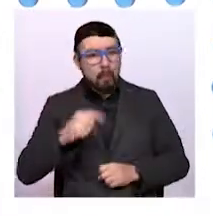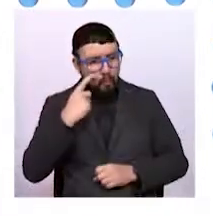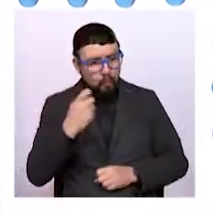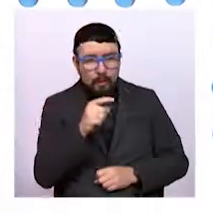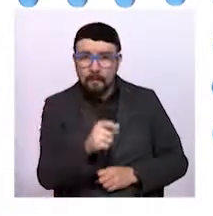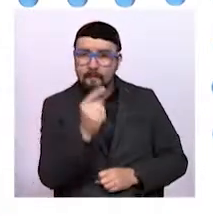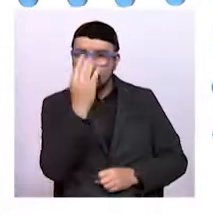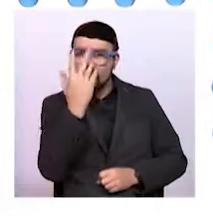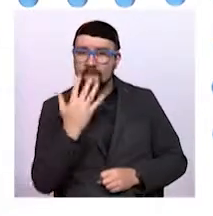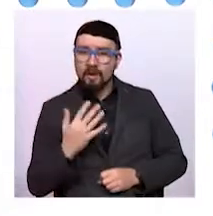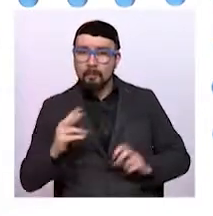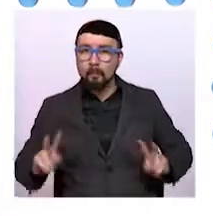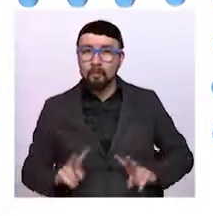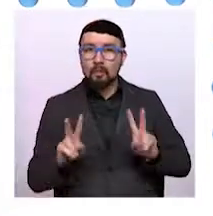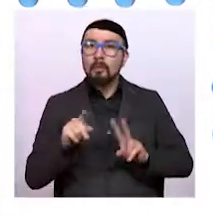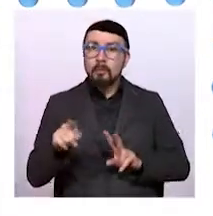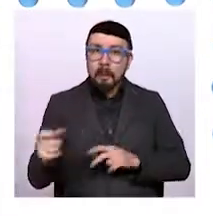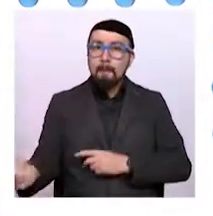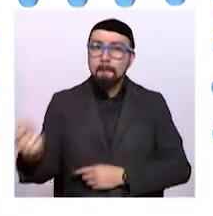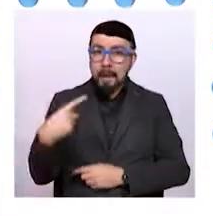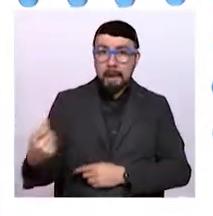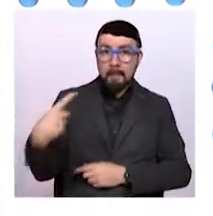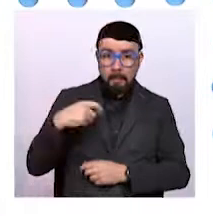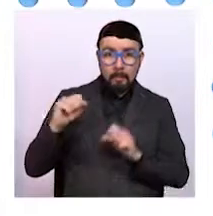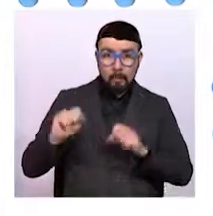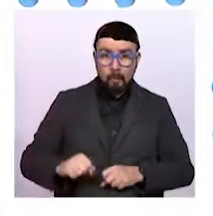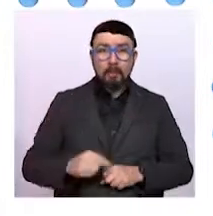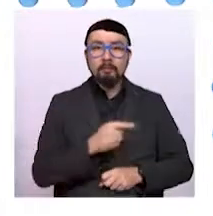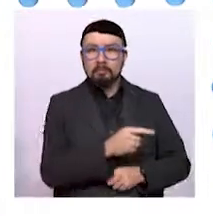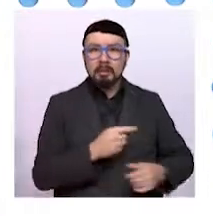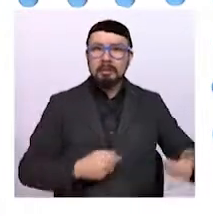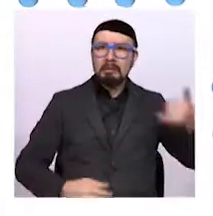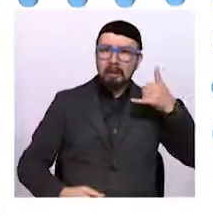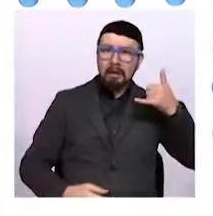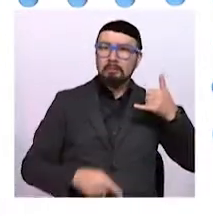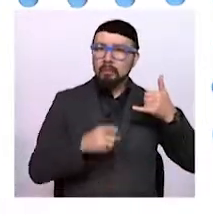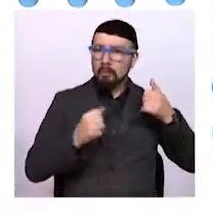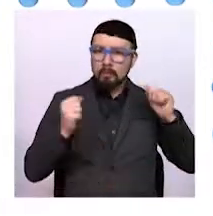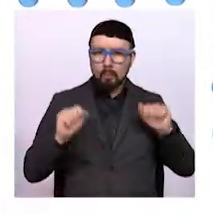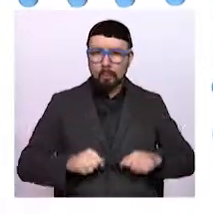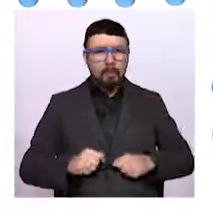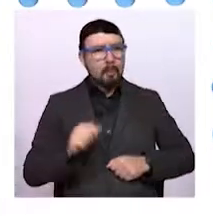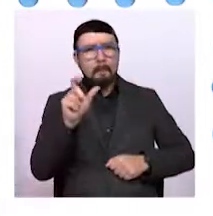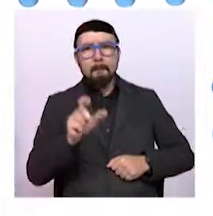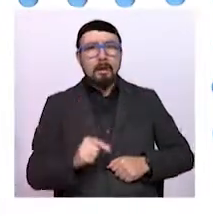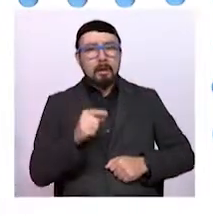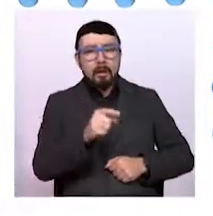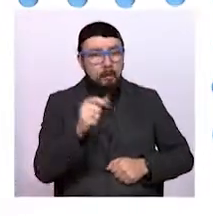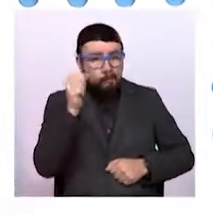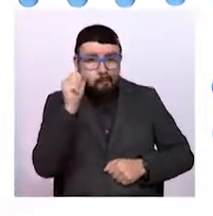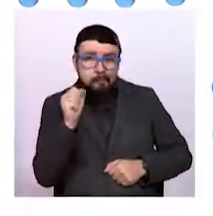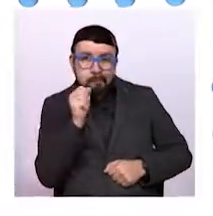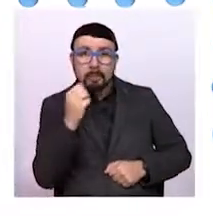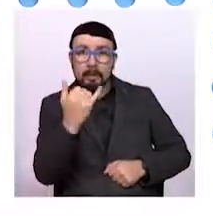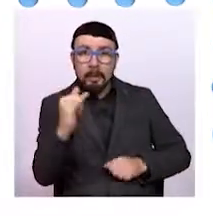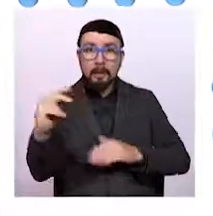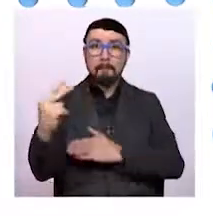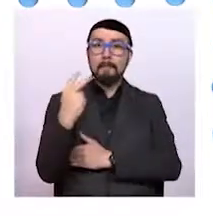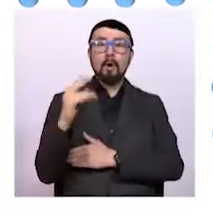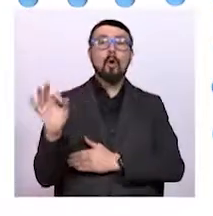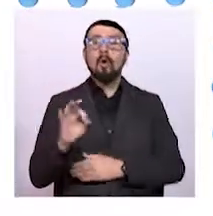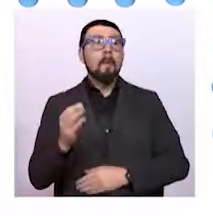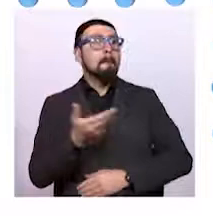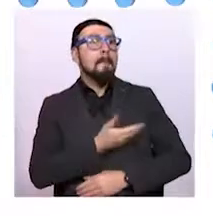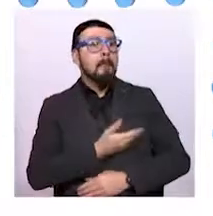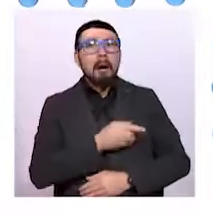facebook live para hacer preguntas en vivo vamos a estar recibiendo también llamadas cualquier señora que está embarazada esté viendo su programa o la mamá de la